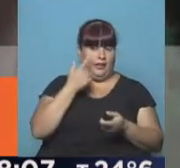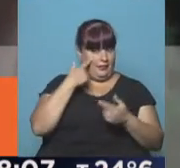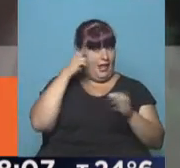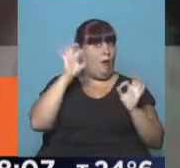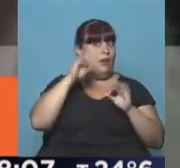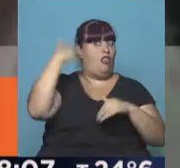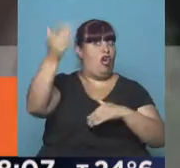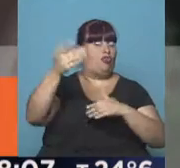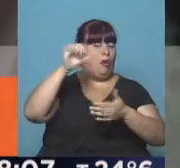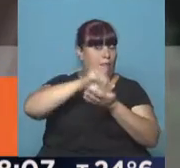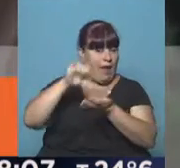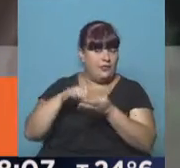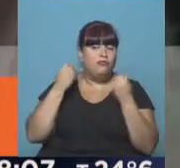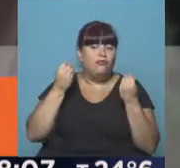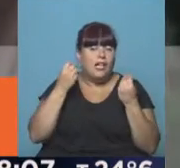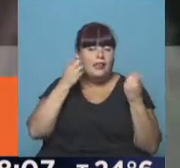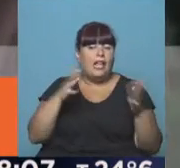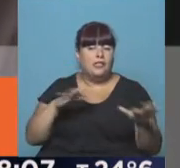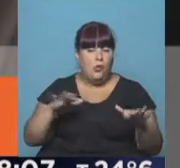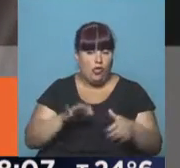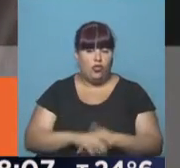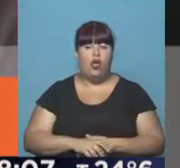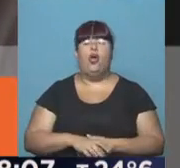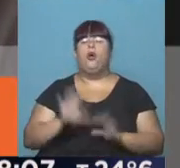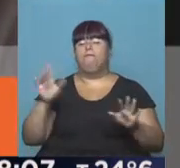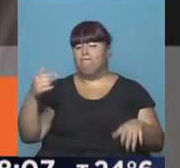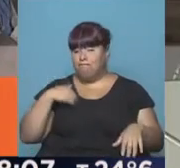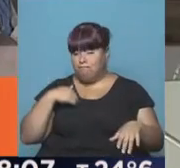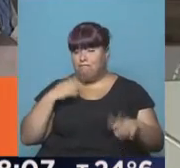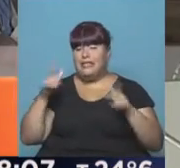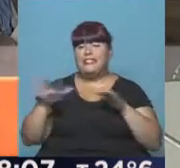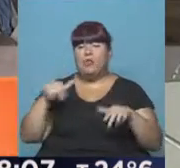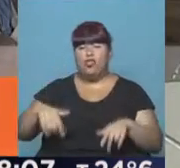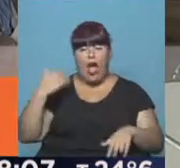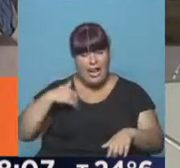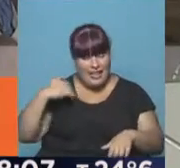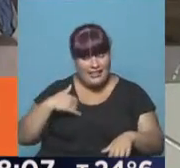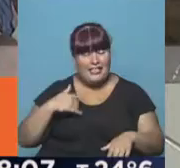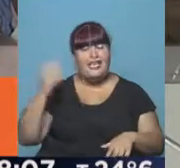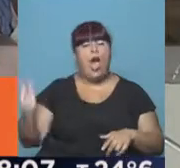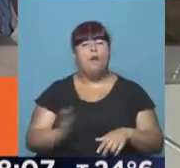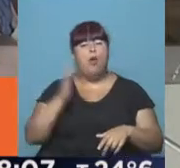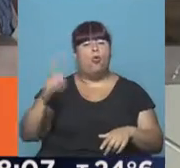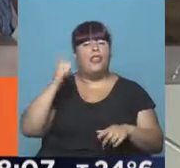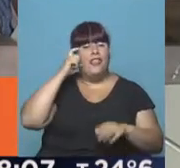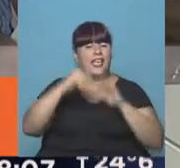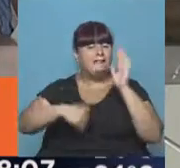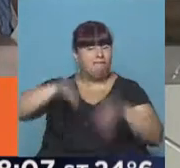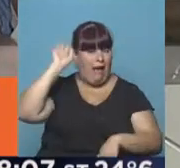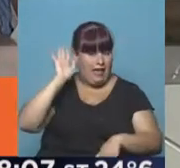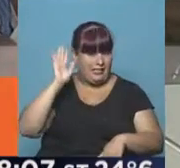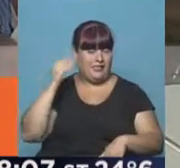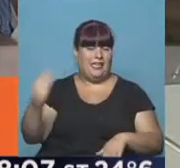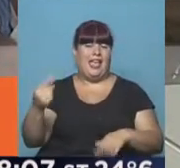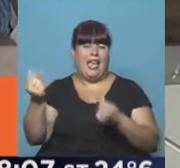al exterior con cómo ven la situación cuando yo tendría lo para ponerlo en contexto argentina pero que produce diez veces más lo que necesita